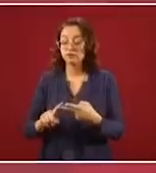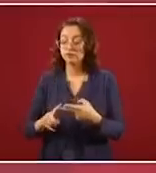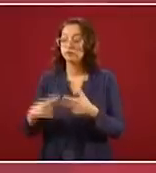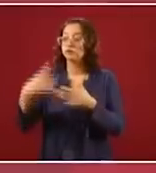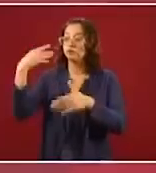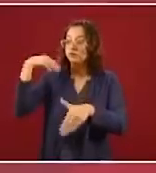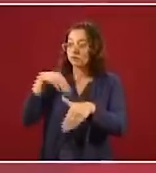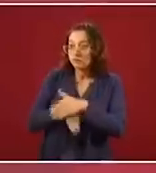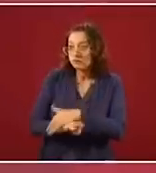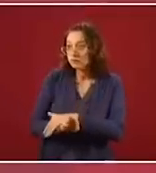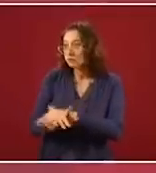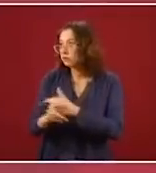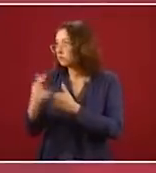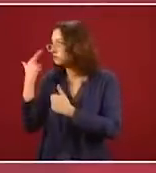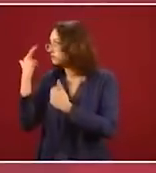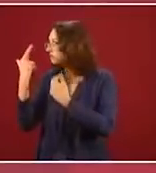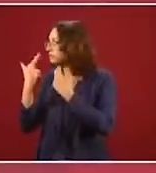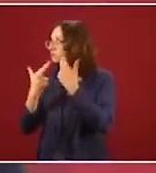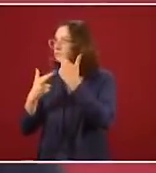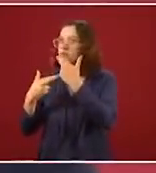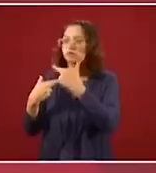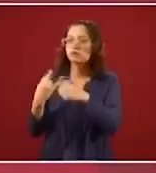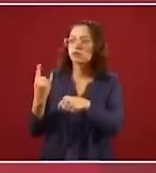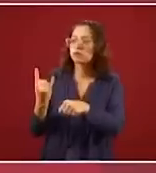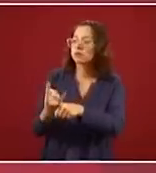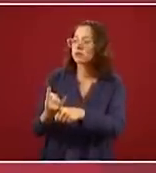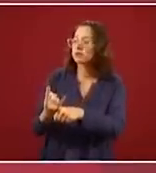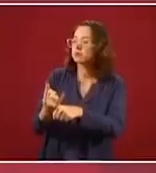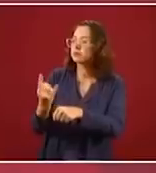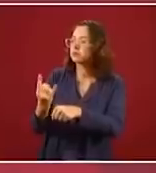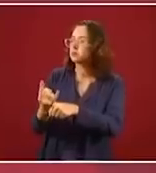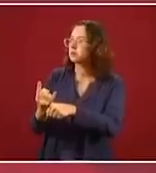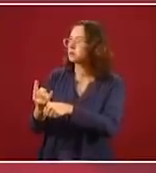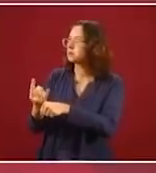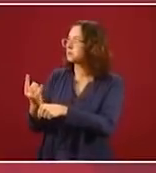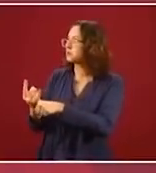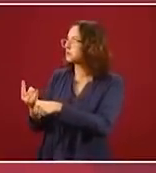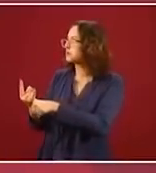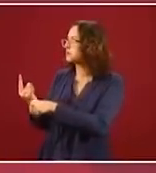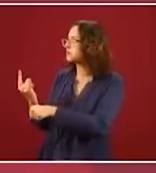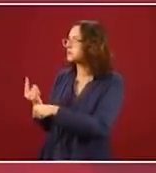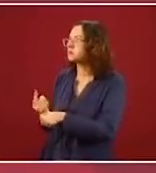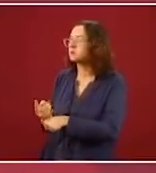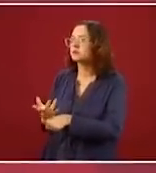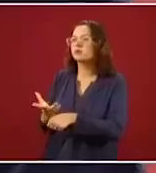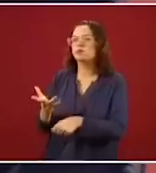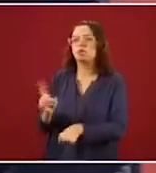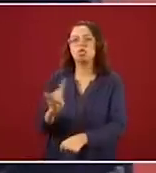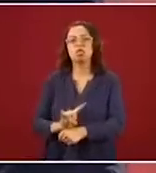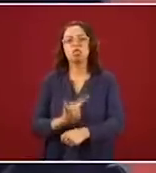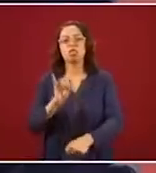que la salida de emergencia es una pared pintada nada más con una puerta,